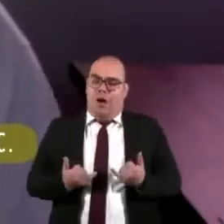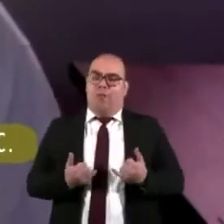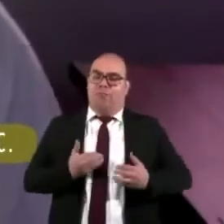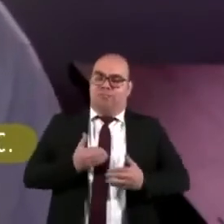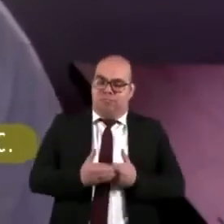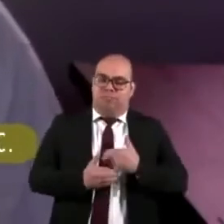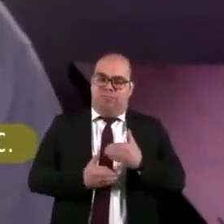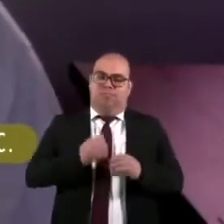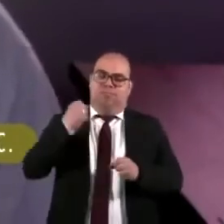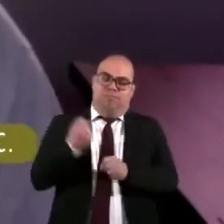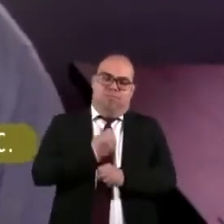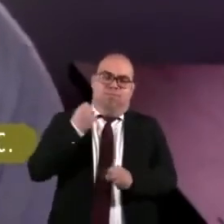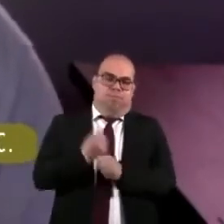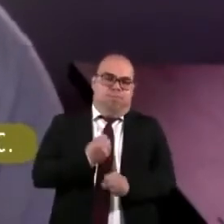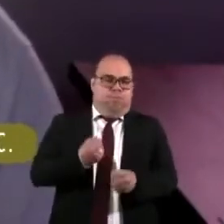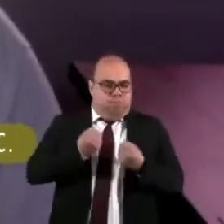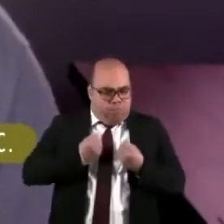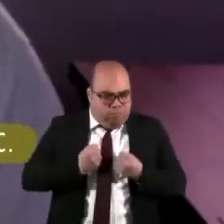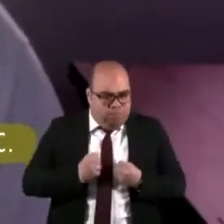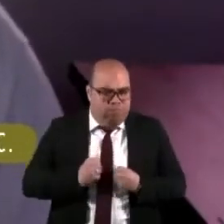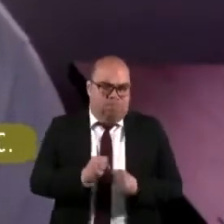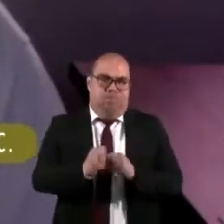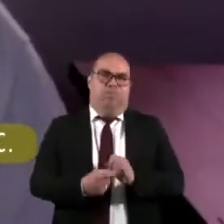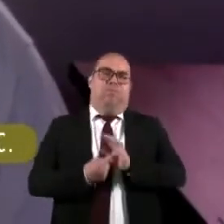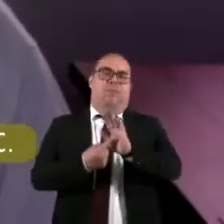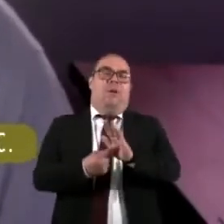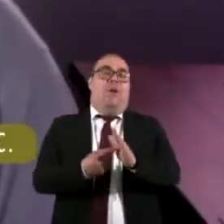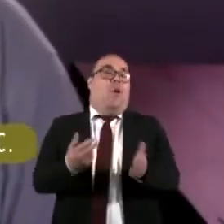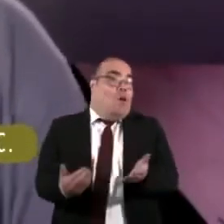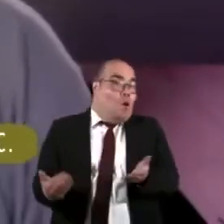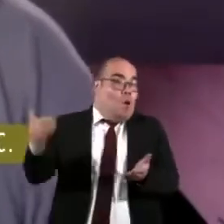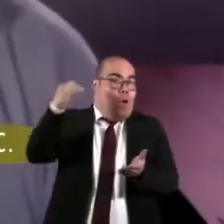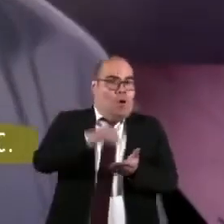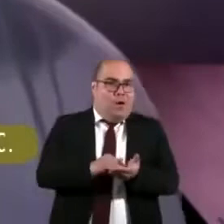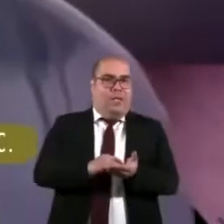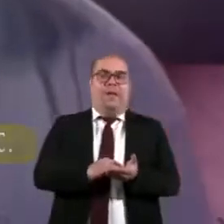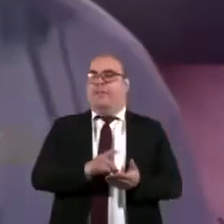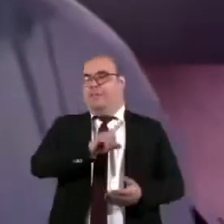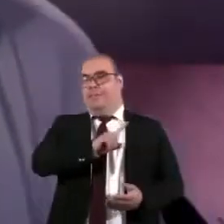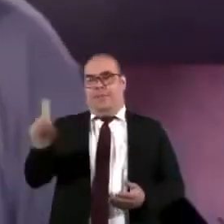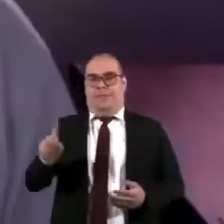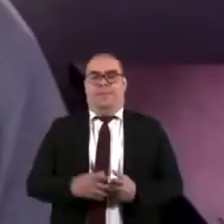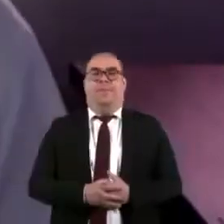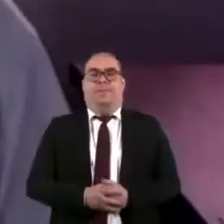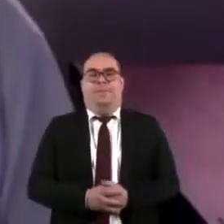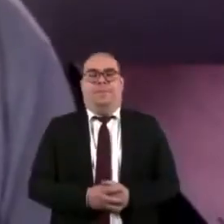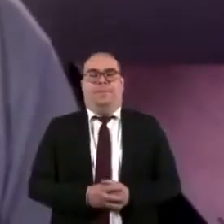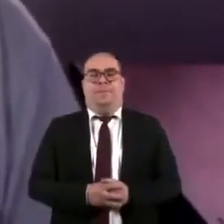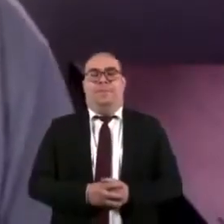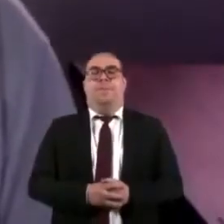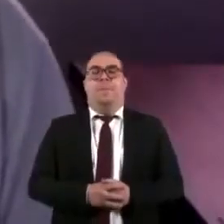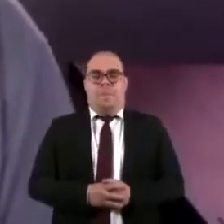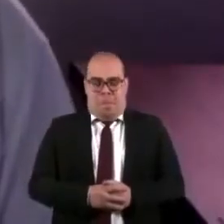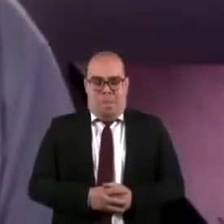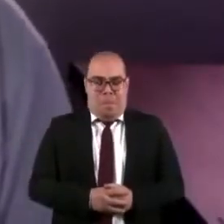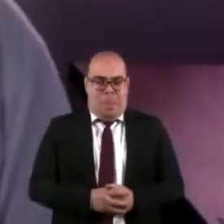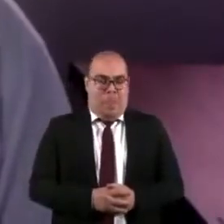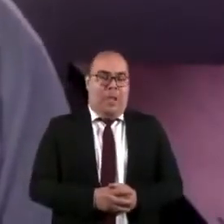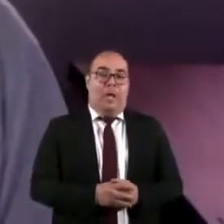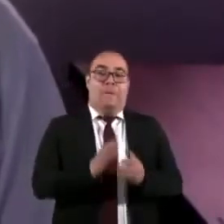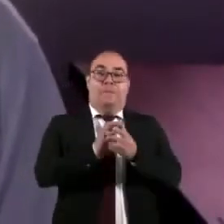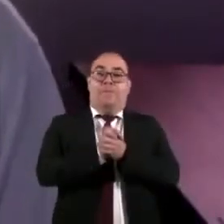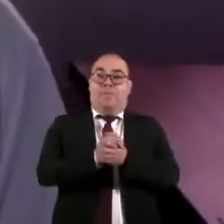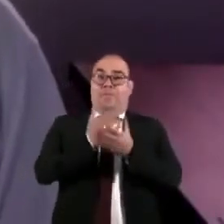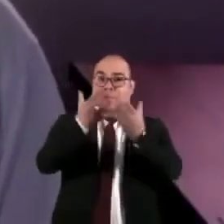trabajando, haciendo el máximo esfuerzo para la no repetición. Bueno, y el saludo también a todos